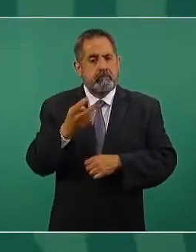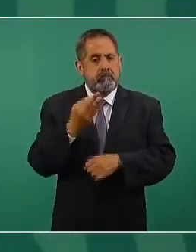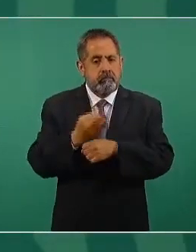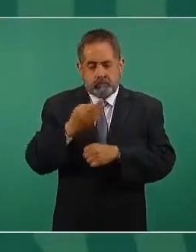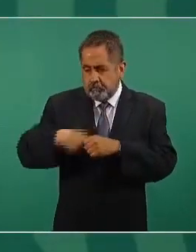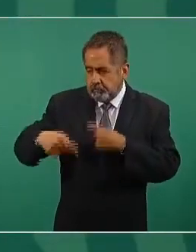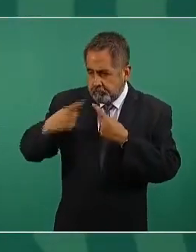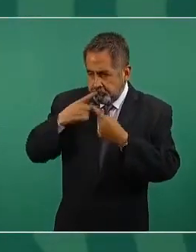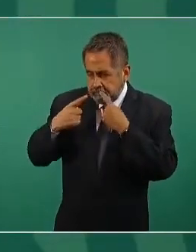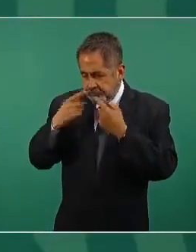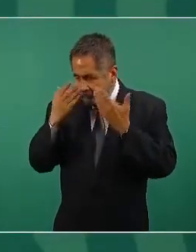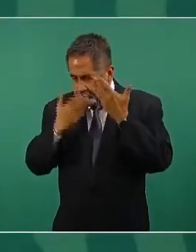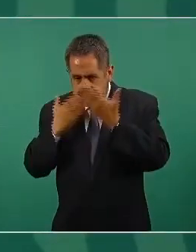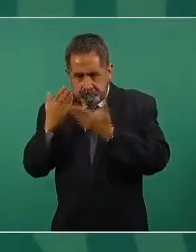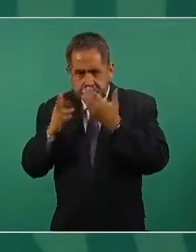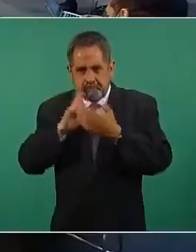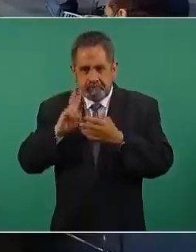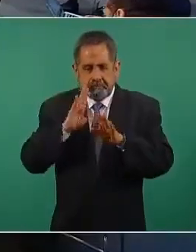revisando